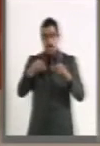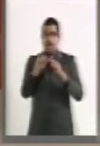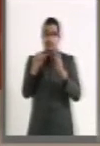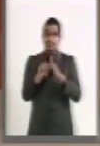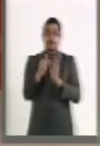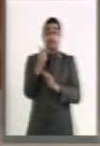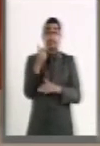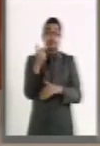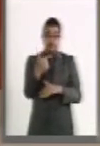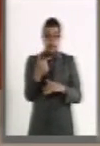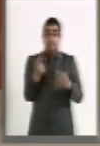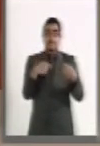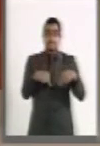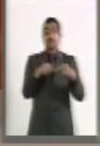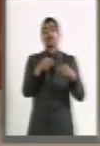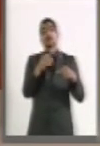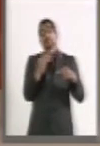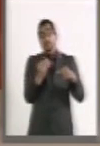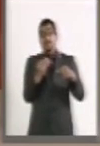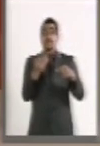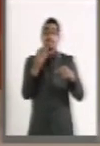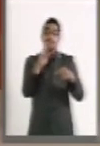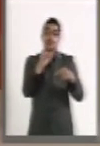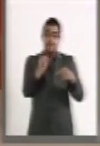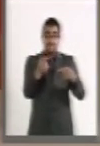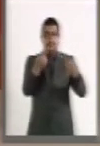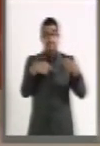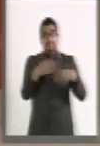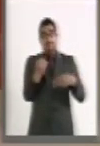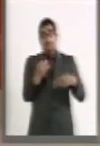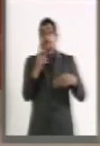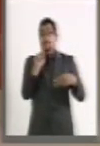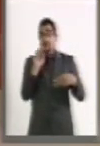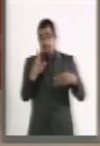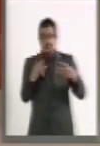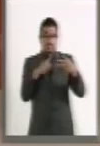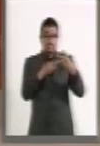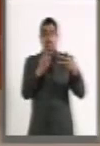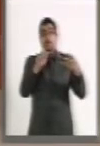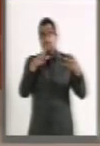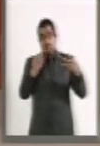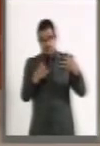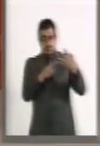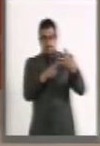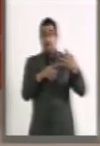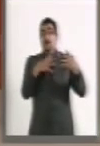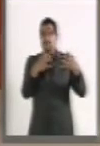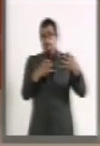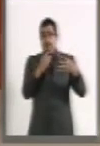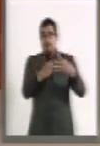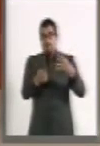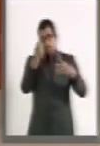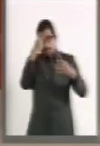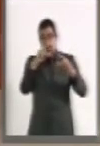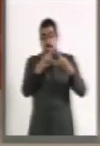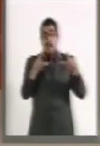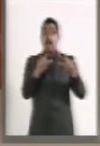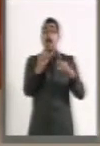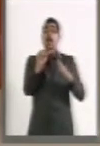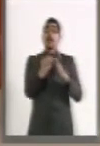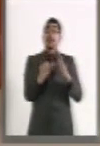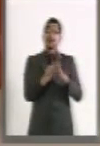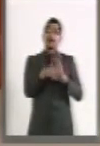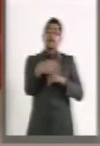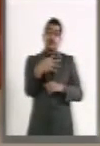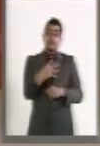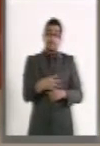las fracciones 9 bis, 9 ter, 9 cuater y 9 quintos al artículo 14 de la